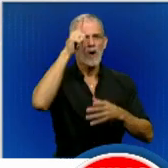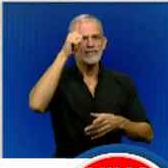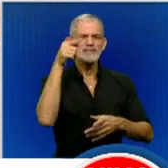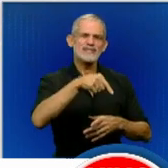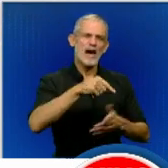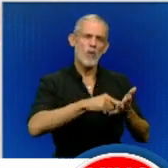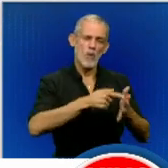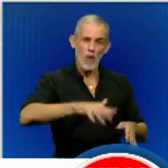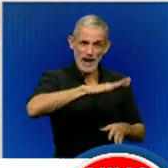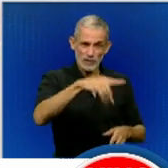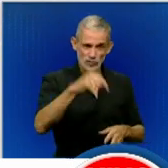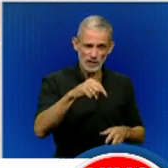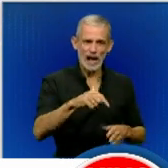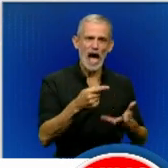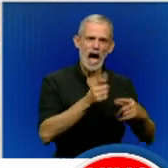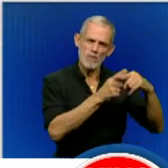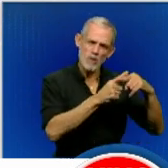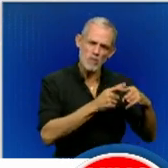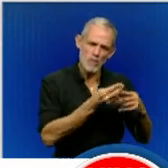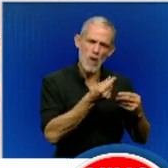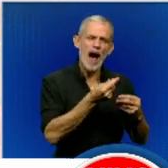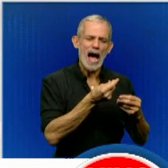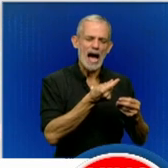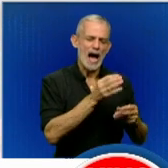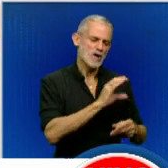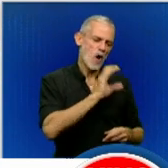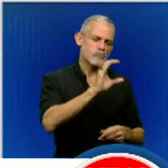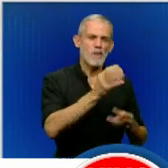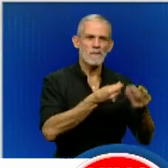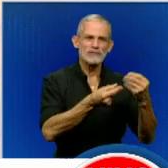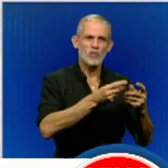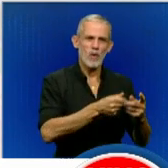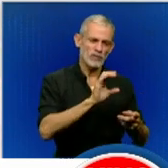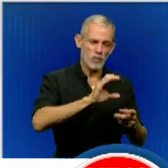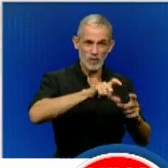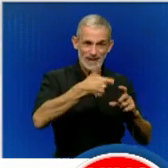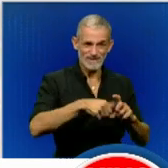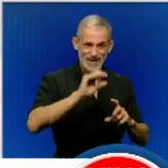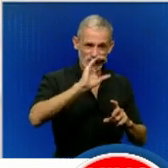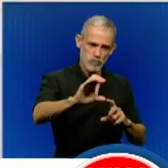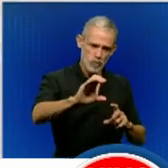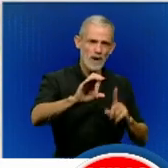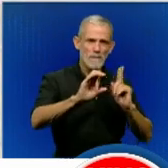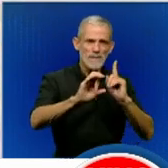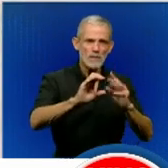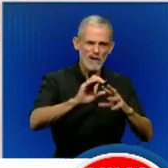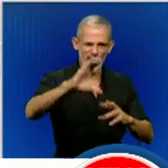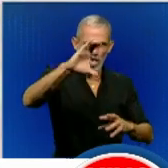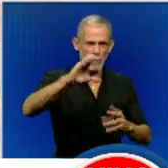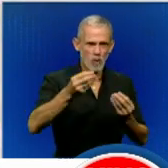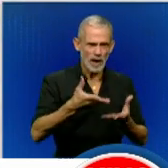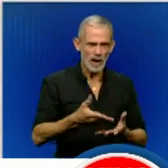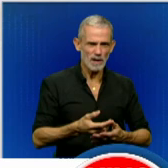porteña y ese importe trasladarlo en una suma al presupuesto y mediante una transferencia presupuestaria con el costo